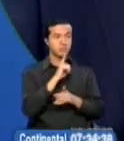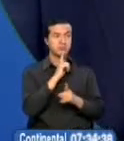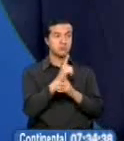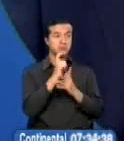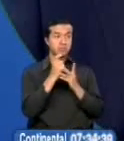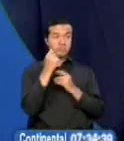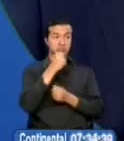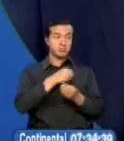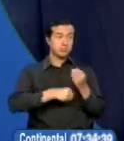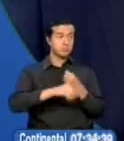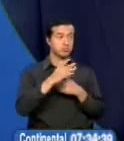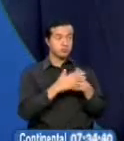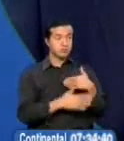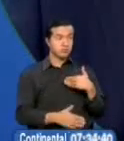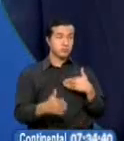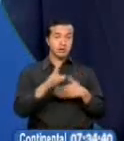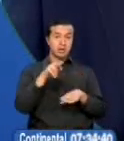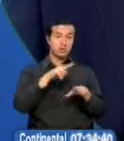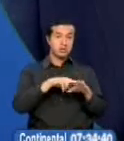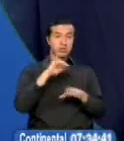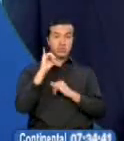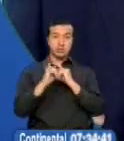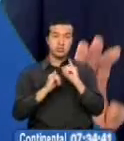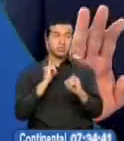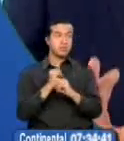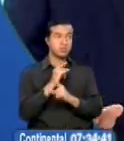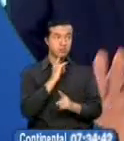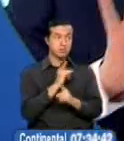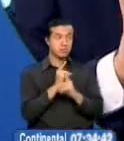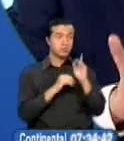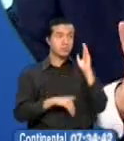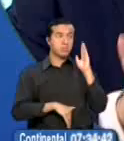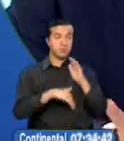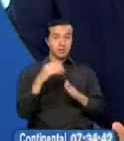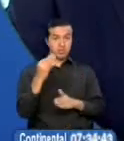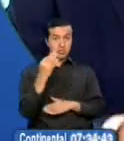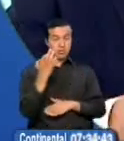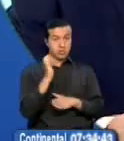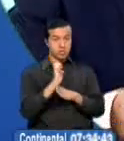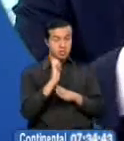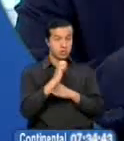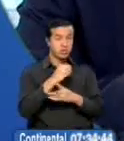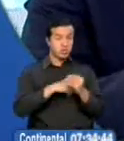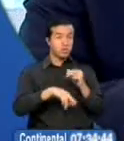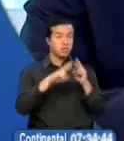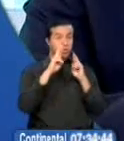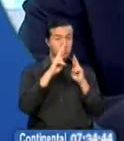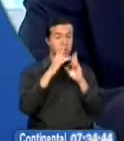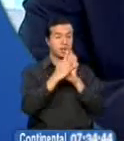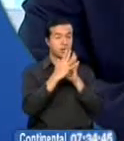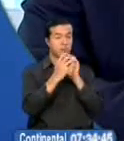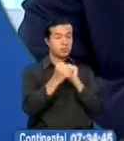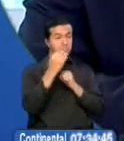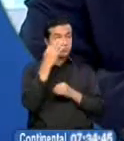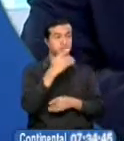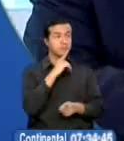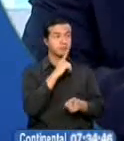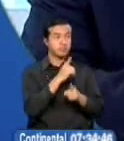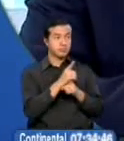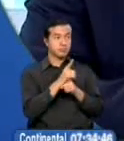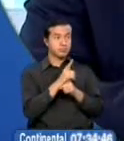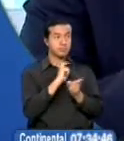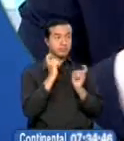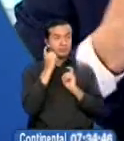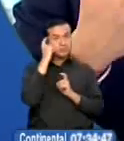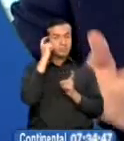esa inversión, ya se, llámese nacional y extranjera, y mucho más la propia nacional, pero ojalá que entendamos y que debemos